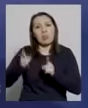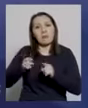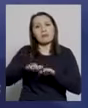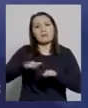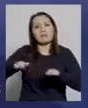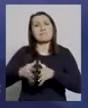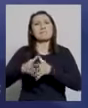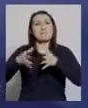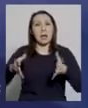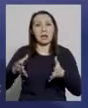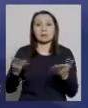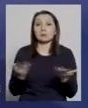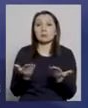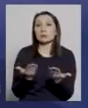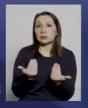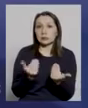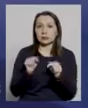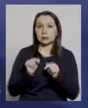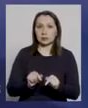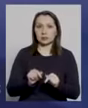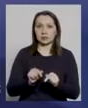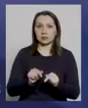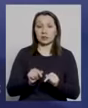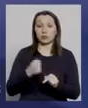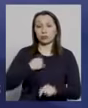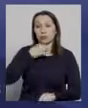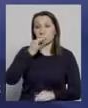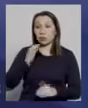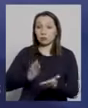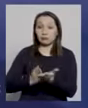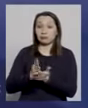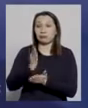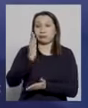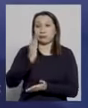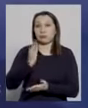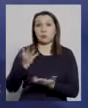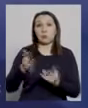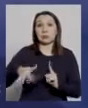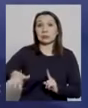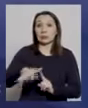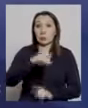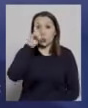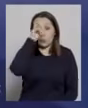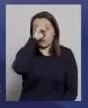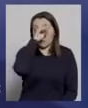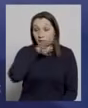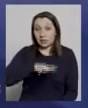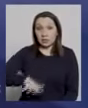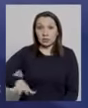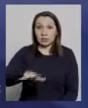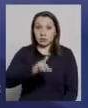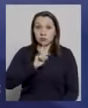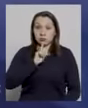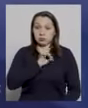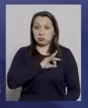ya que es necesario, yo dije al comienzo, por la situación difícil que estamos